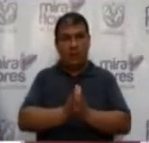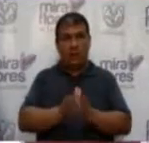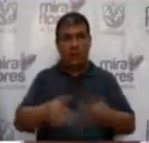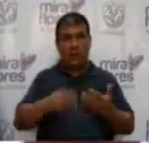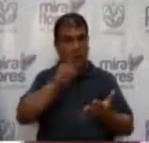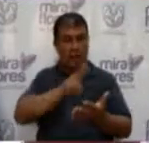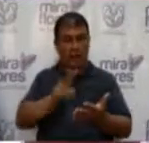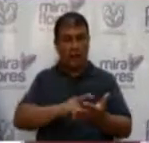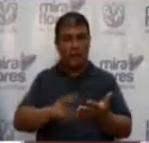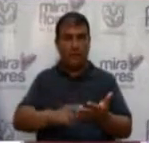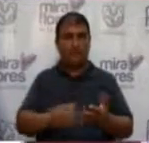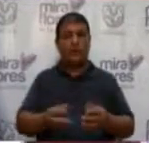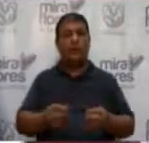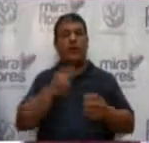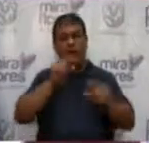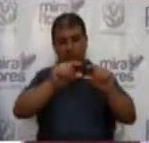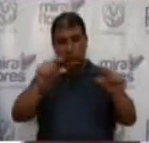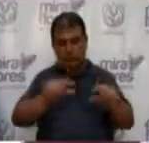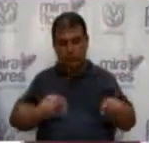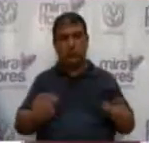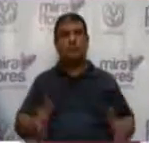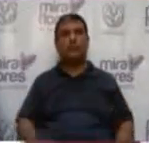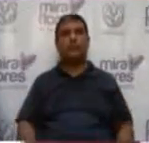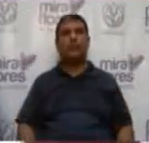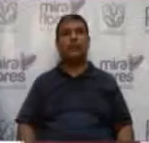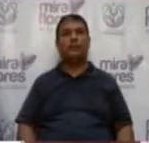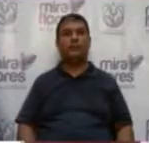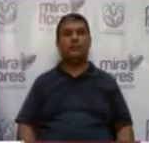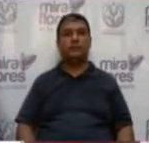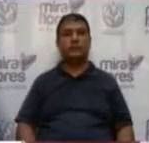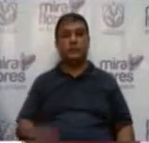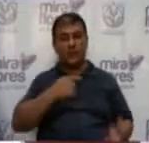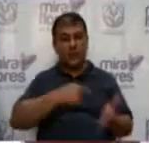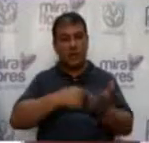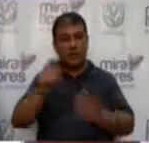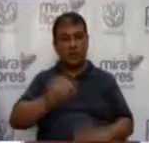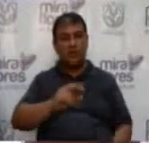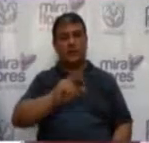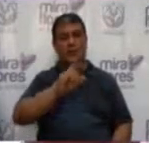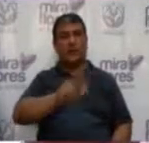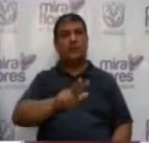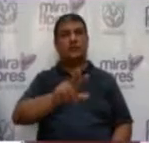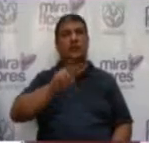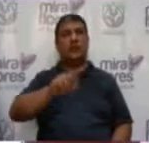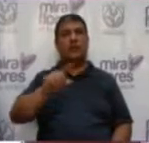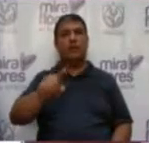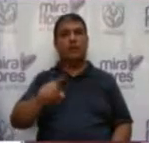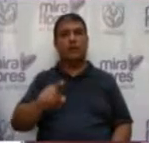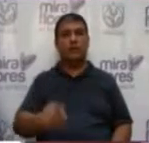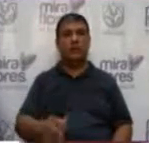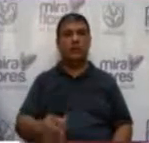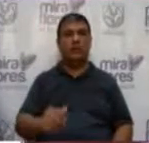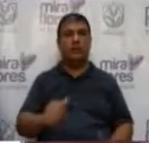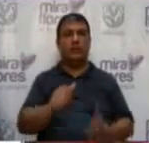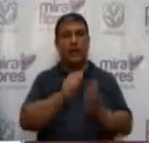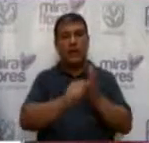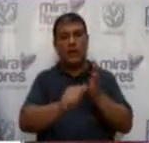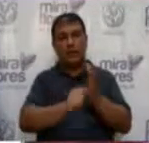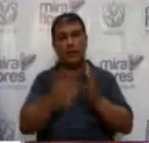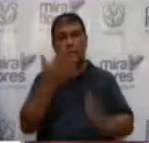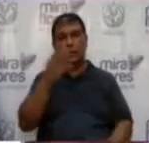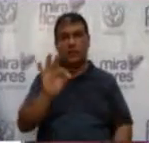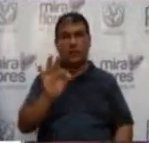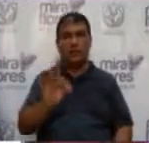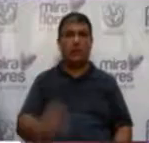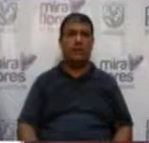a leer textualmente lo que dice. Esta es la ordenanza número 321, que menciona en el señala en el artículo